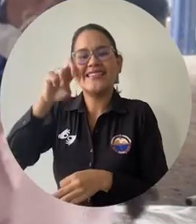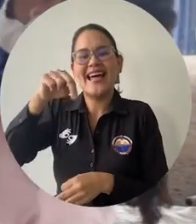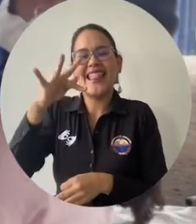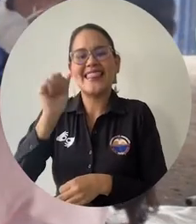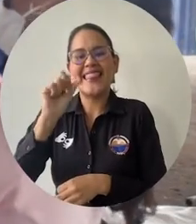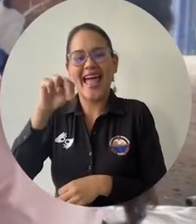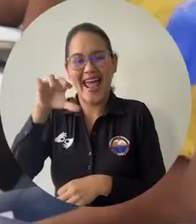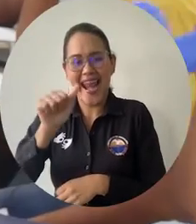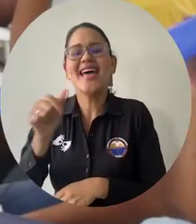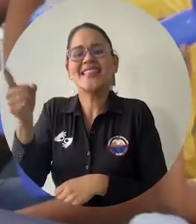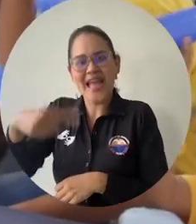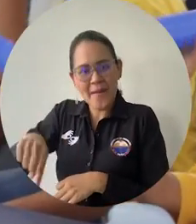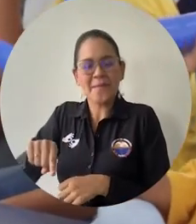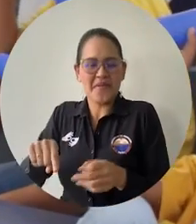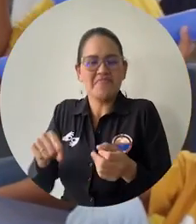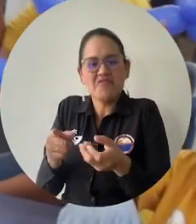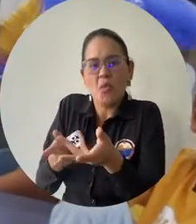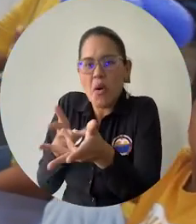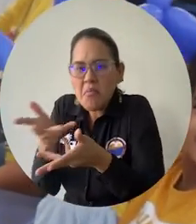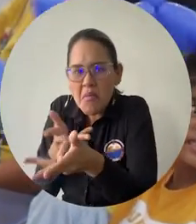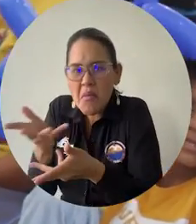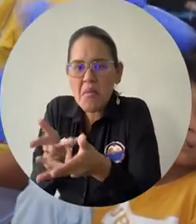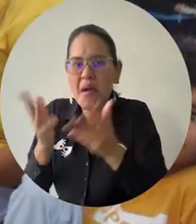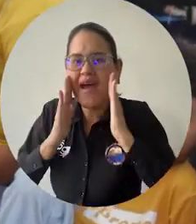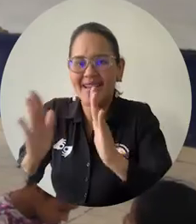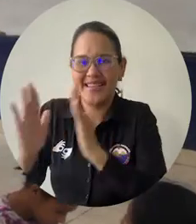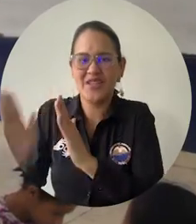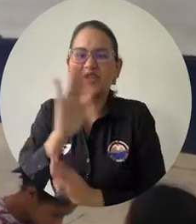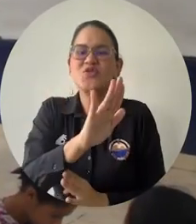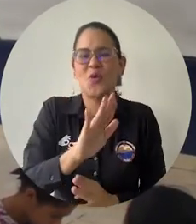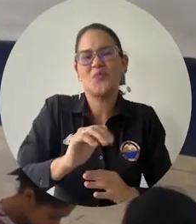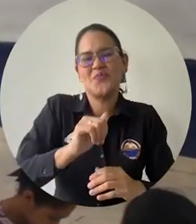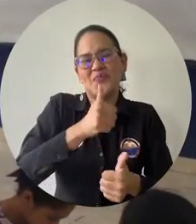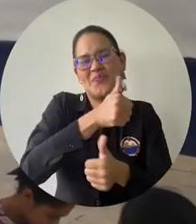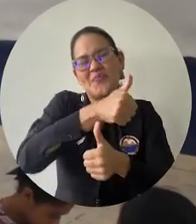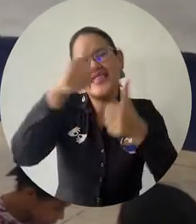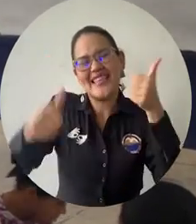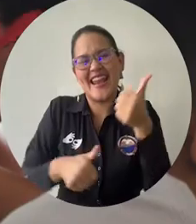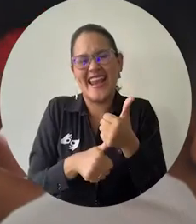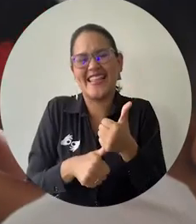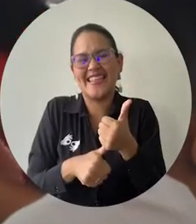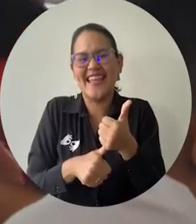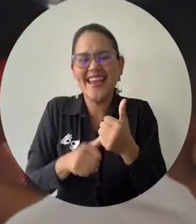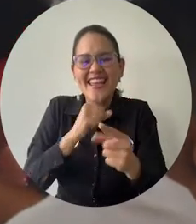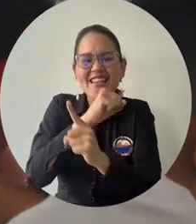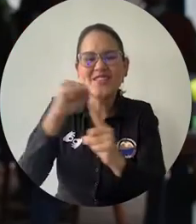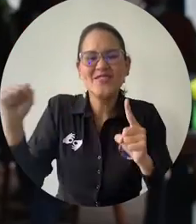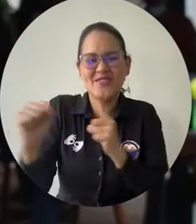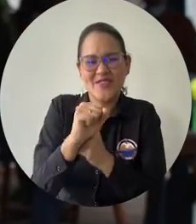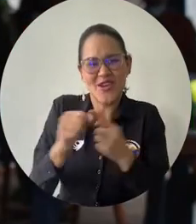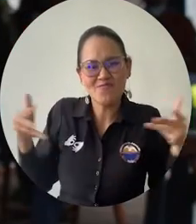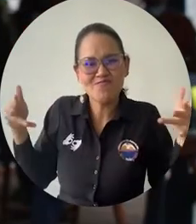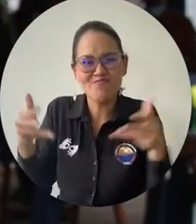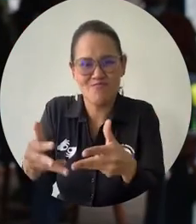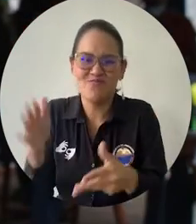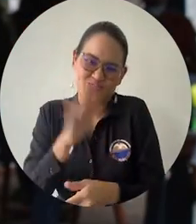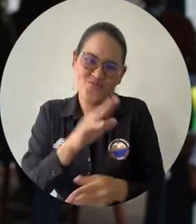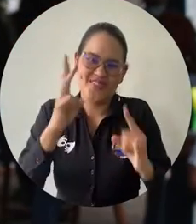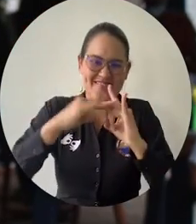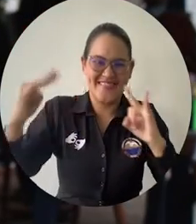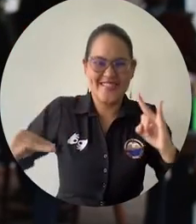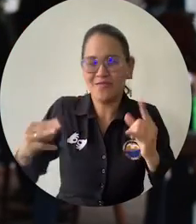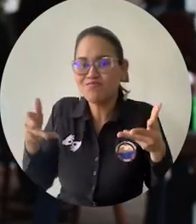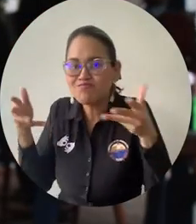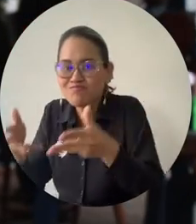población que también contó con los servicios ofrecidos a través de la Vicerrectoría de Extensión y Proyección Social de la Universidad. Siempre agradecido con